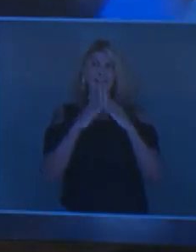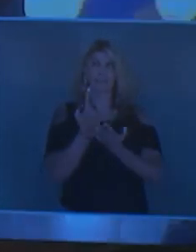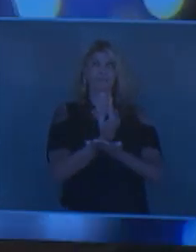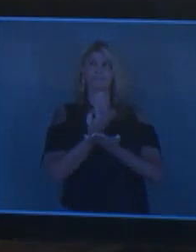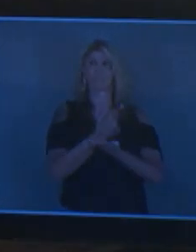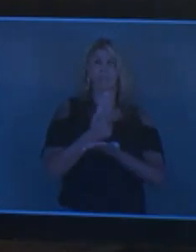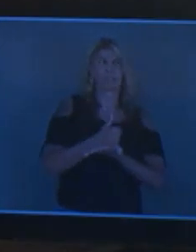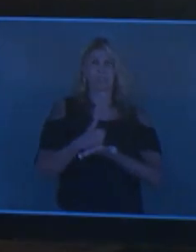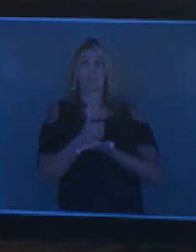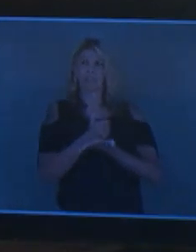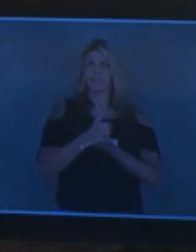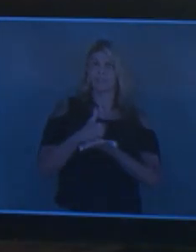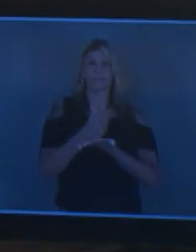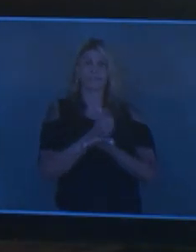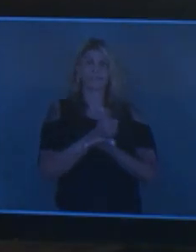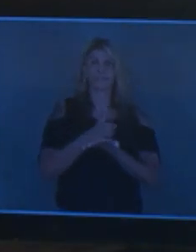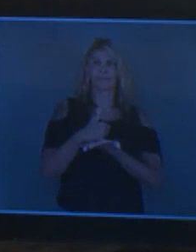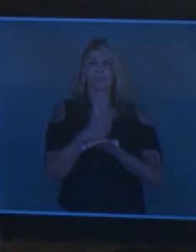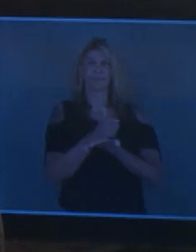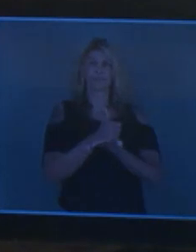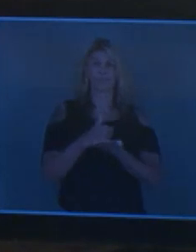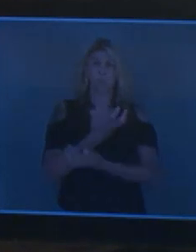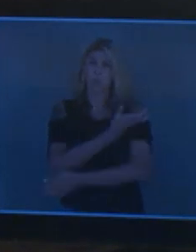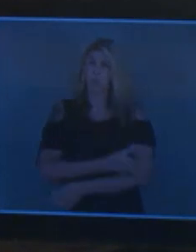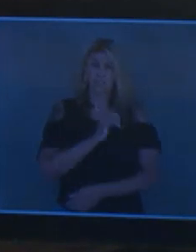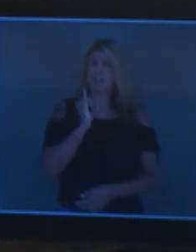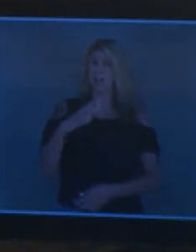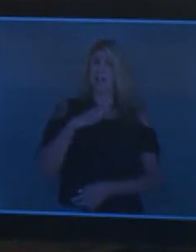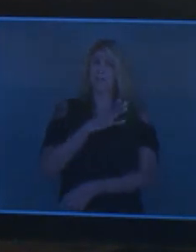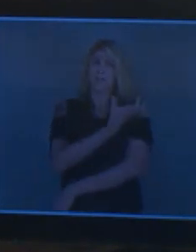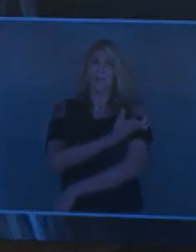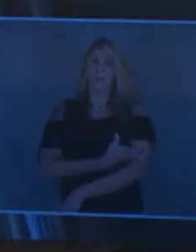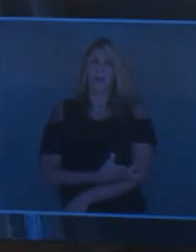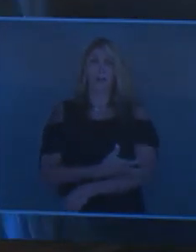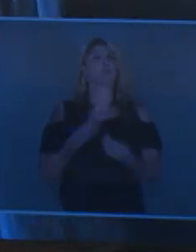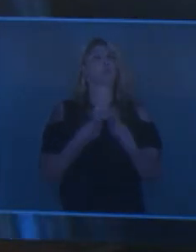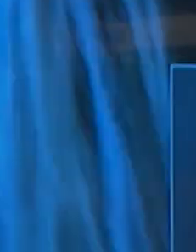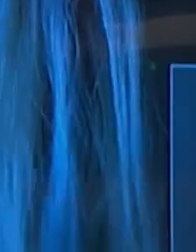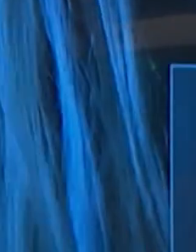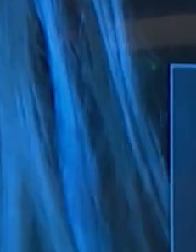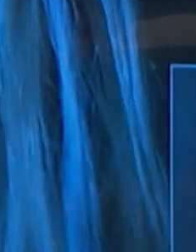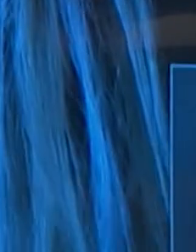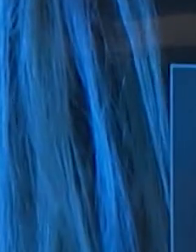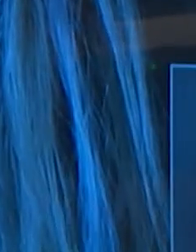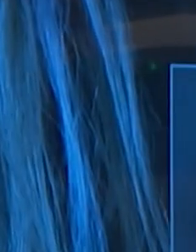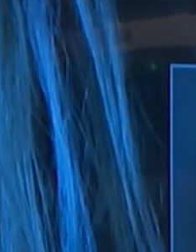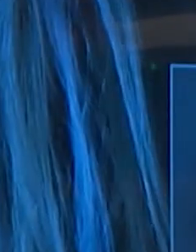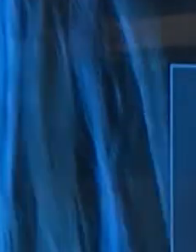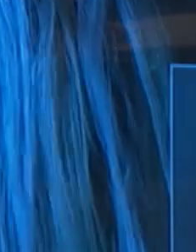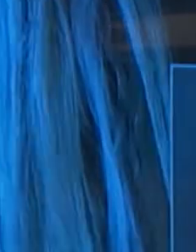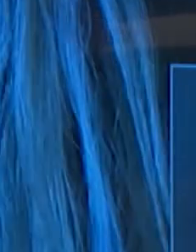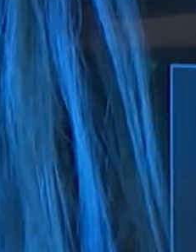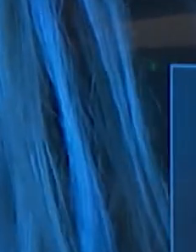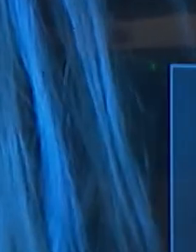un balón trans de 51 años hoy por hoy es uno de mis mejores amigos y hacemos un gran equipo con él ya lo creo y ayudan a